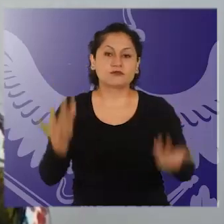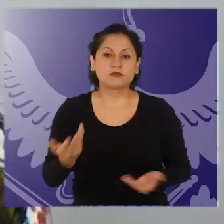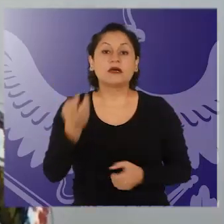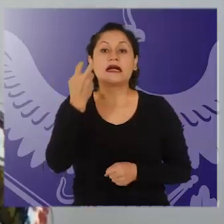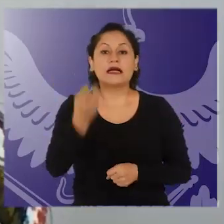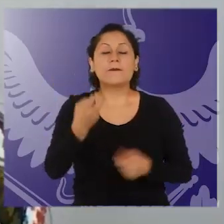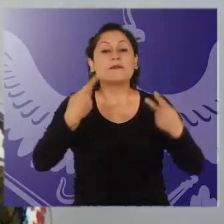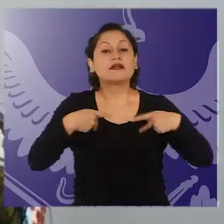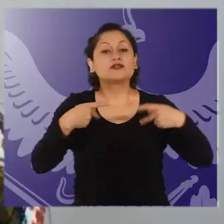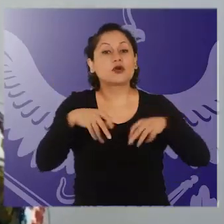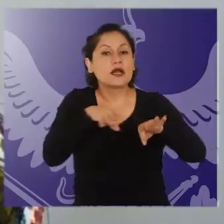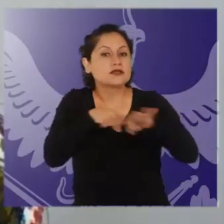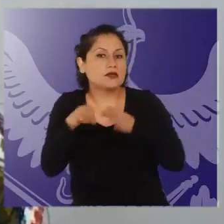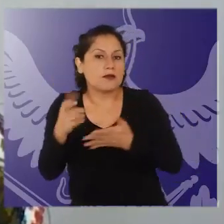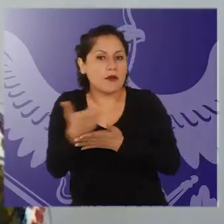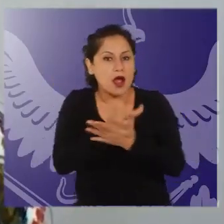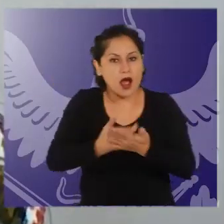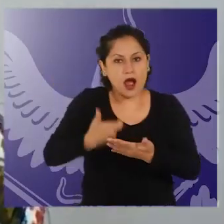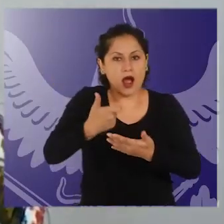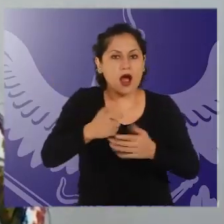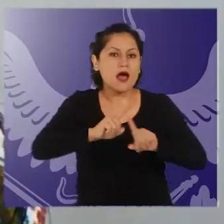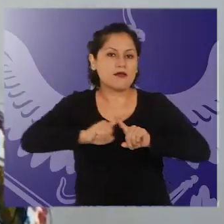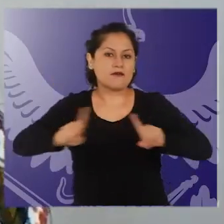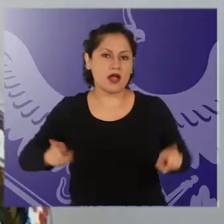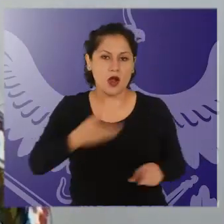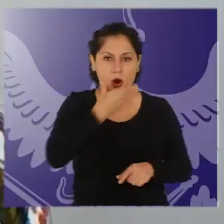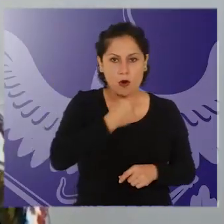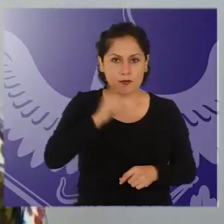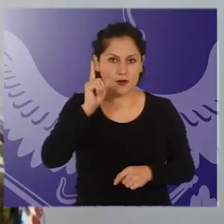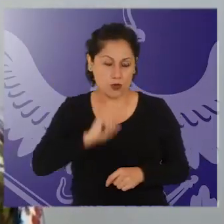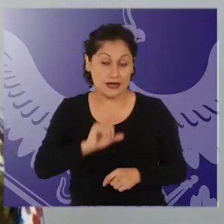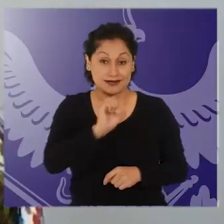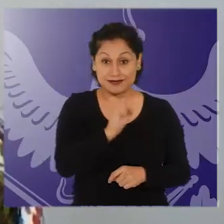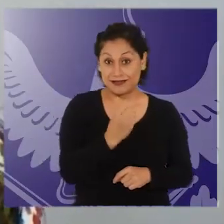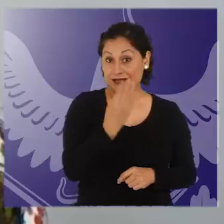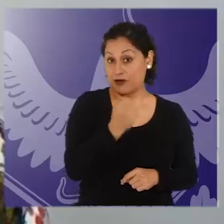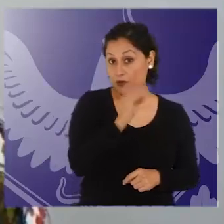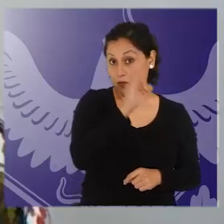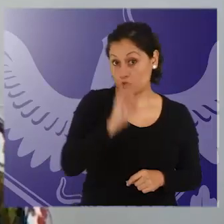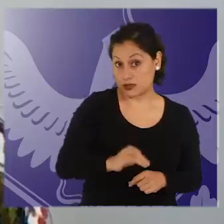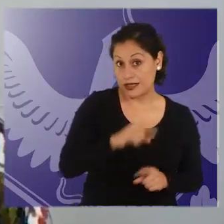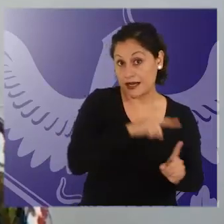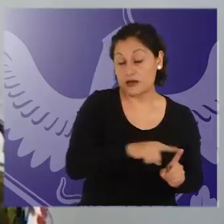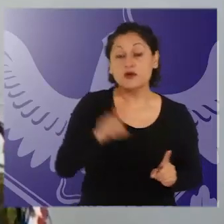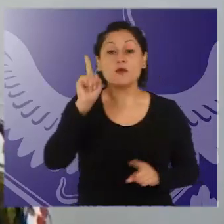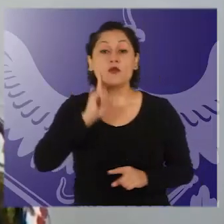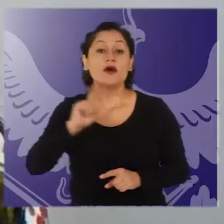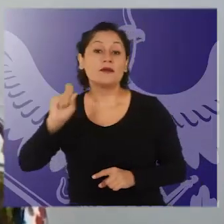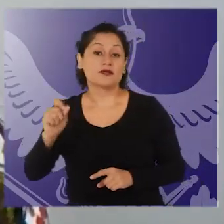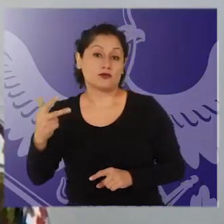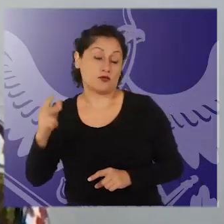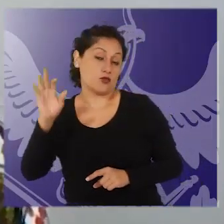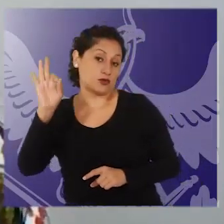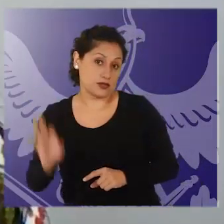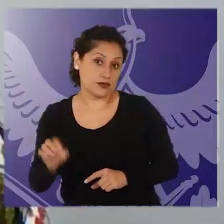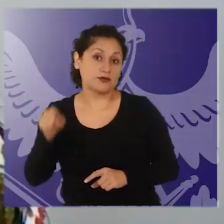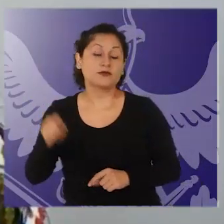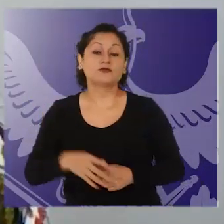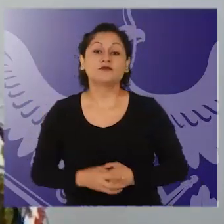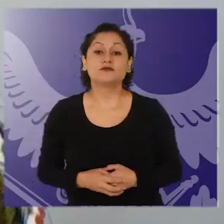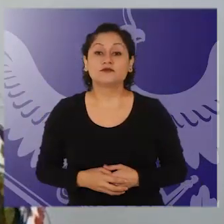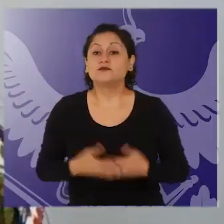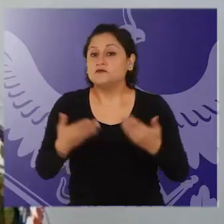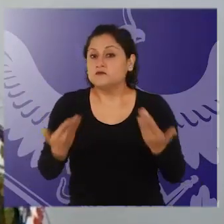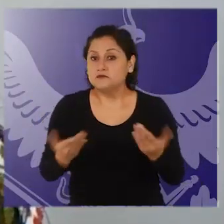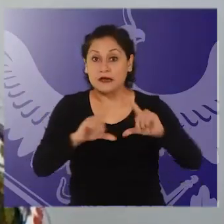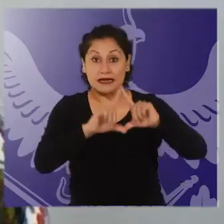La población económicamente activa distribuida por sexo corresponde el 69% a hombres y el 28% a